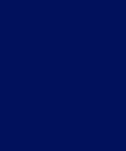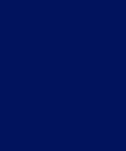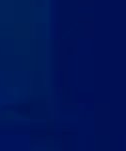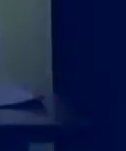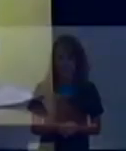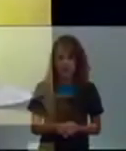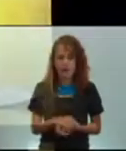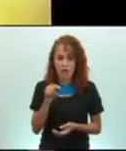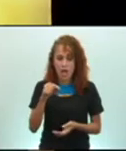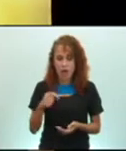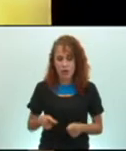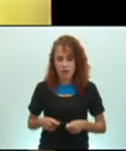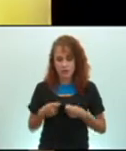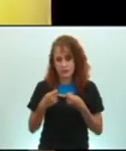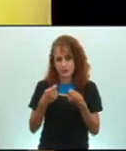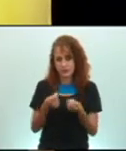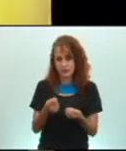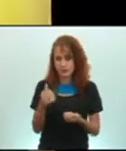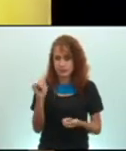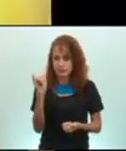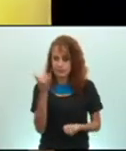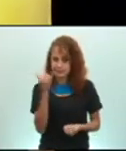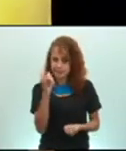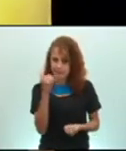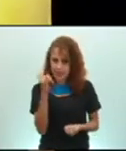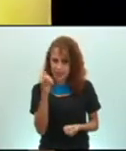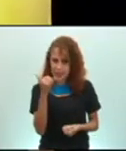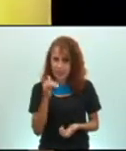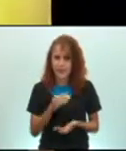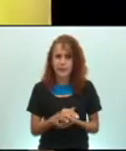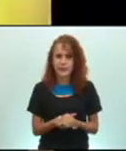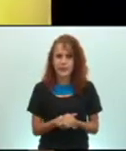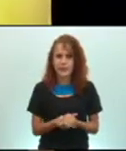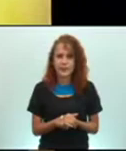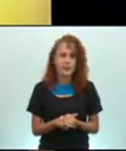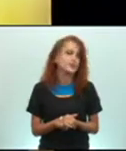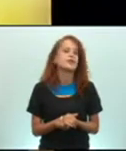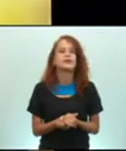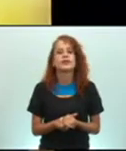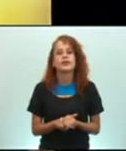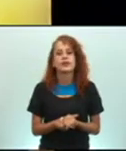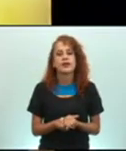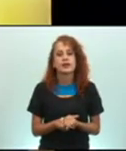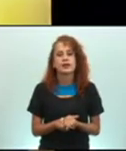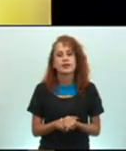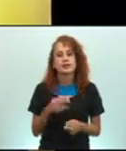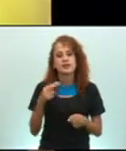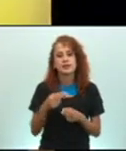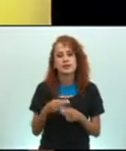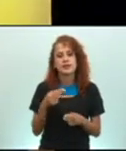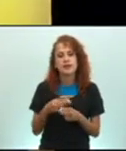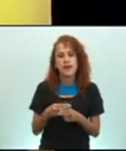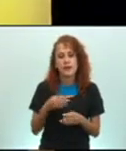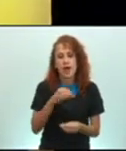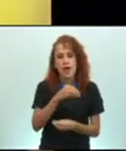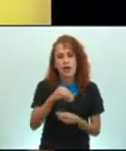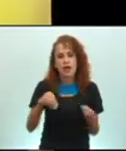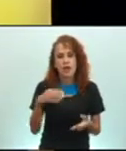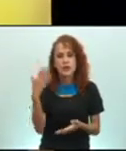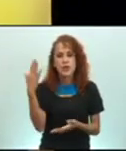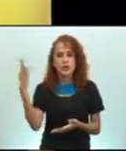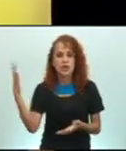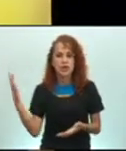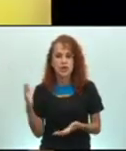Para continuar, les propongo entonces un material audiovisual realizado por Mundo Latino y que se llama